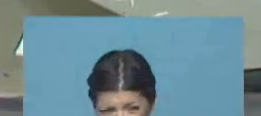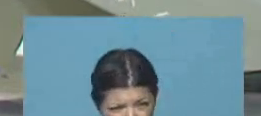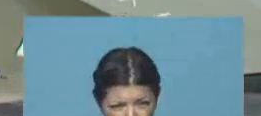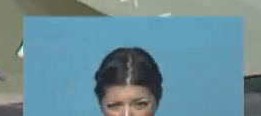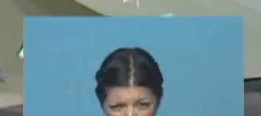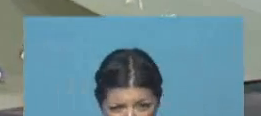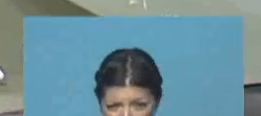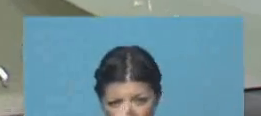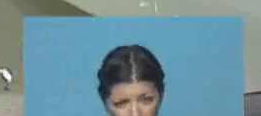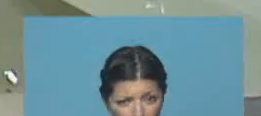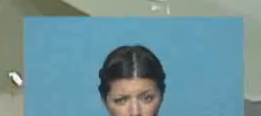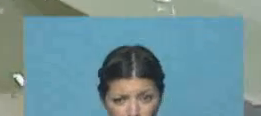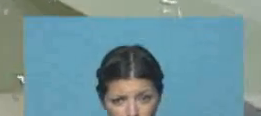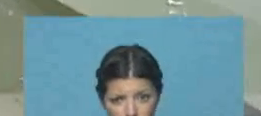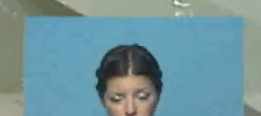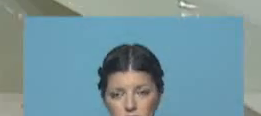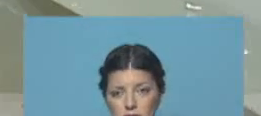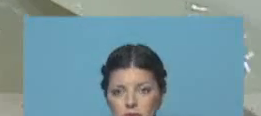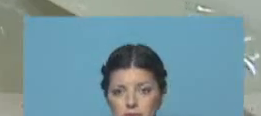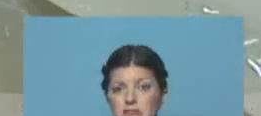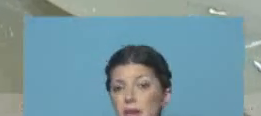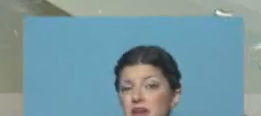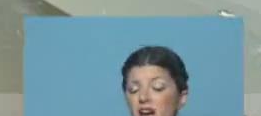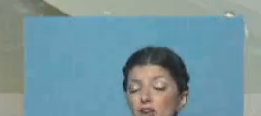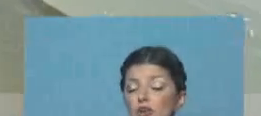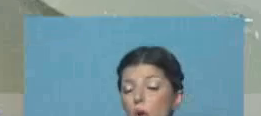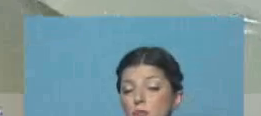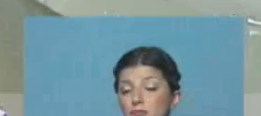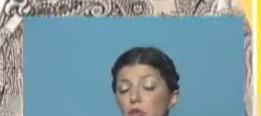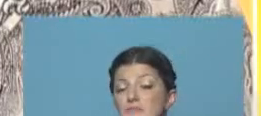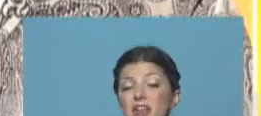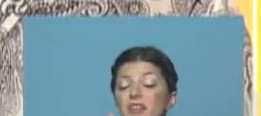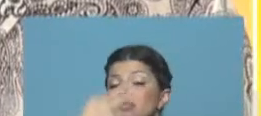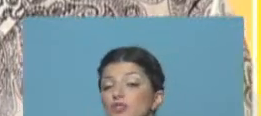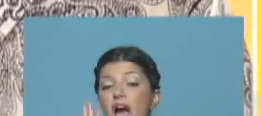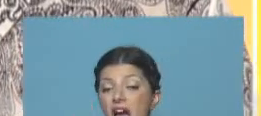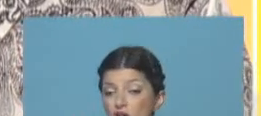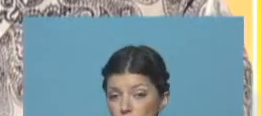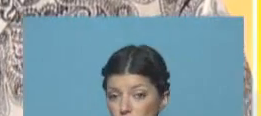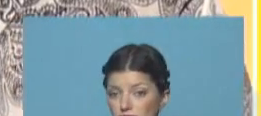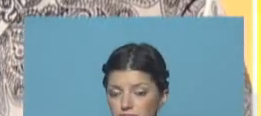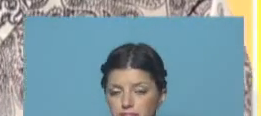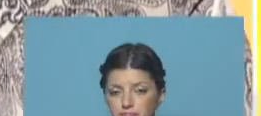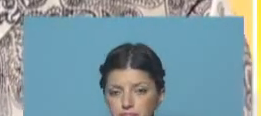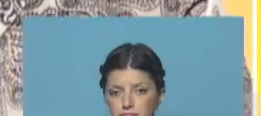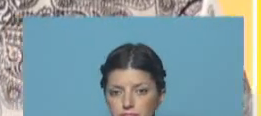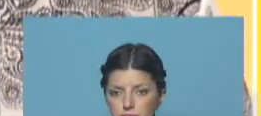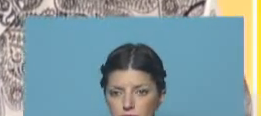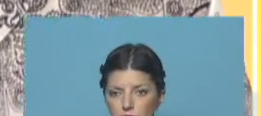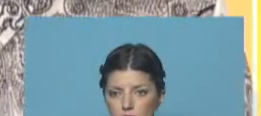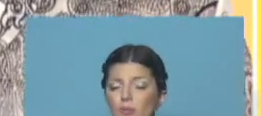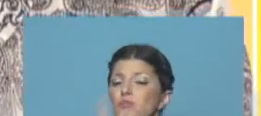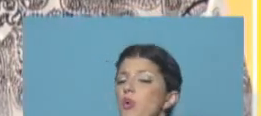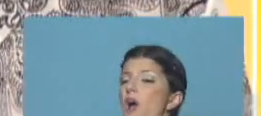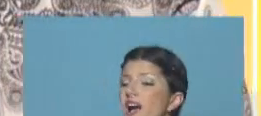la calle y que además no son vinculantes. ¿Cuál podría ser el resultado? ¿Qué se busca? Bueno, a ver, el gobierno teme, obviamente,